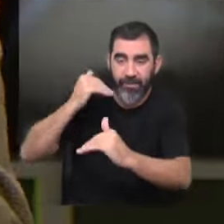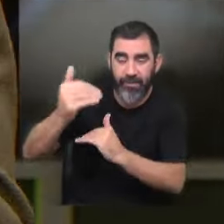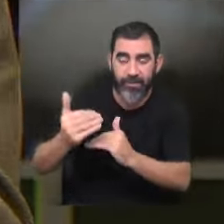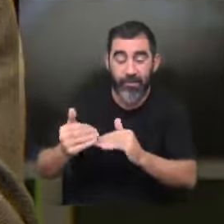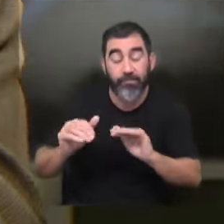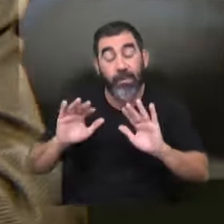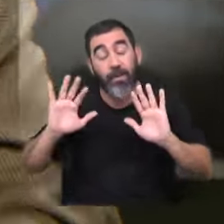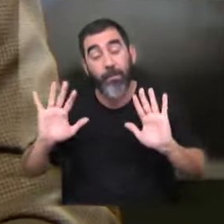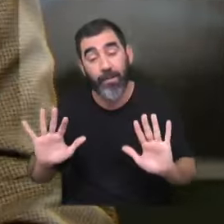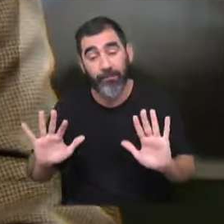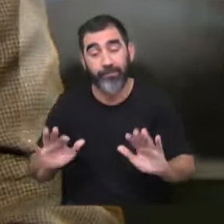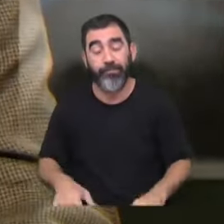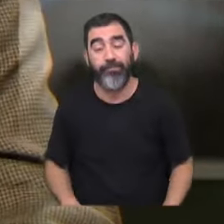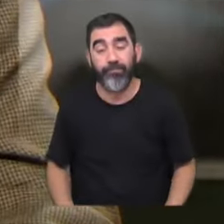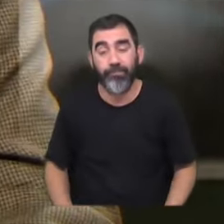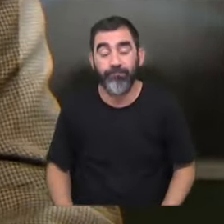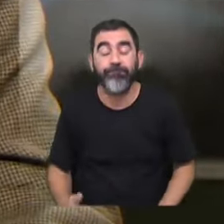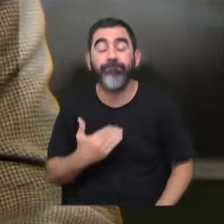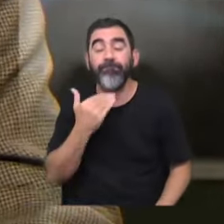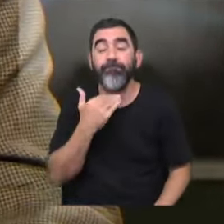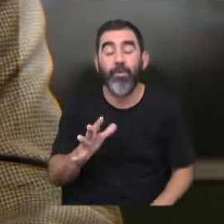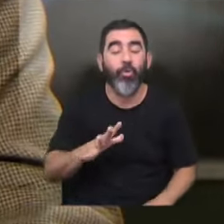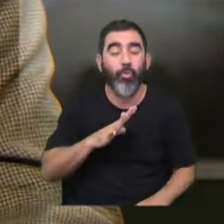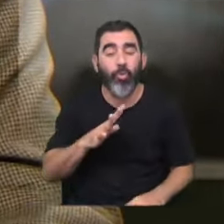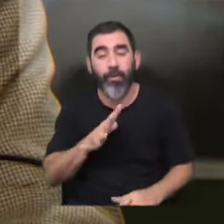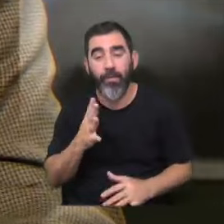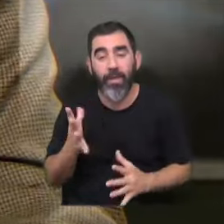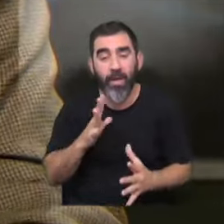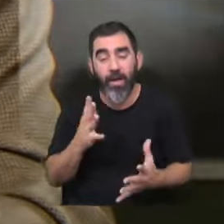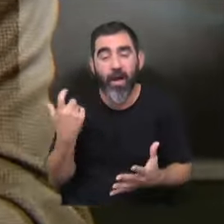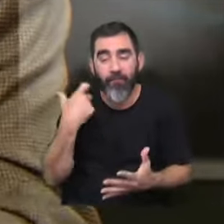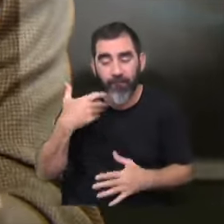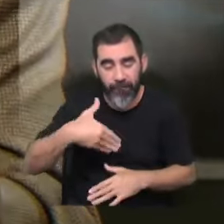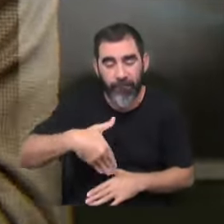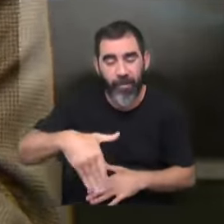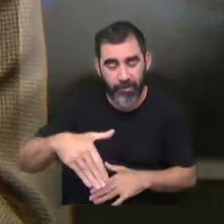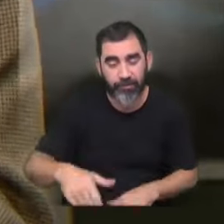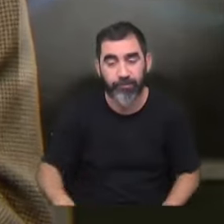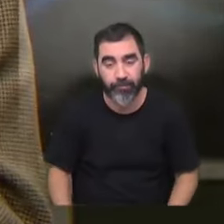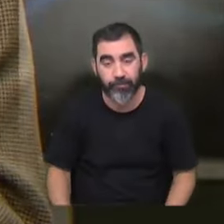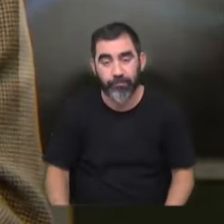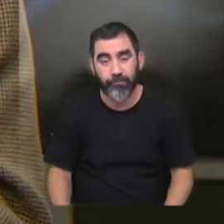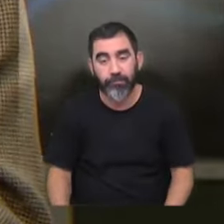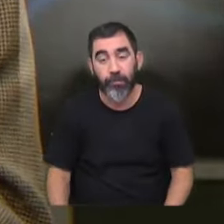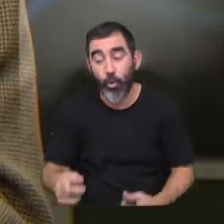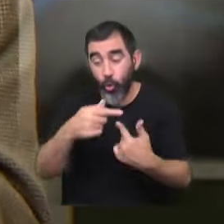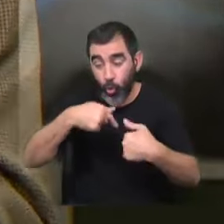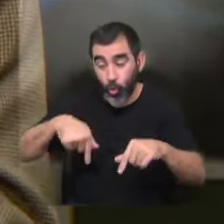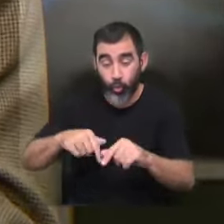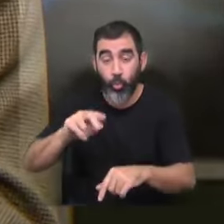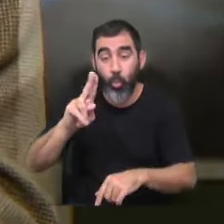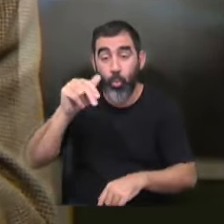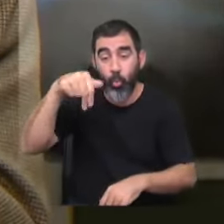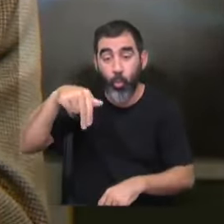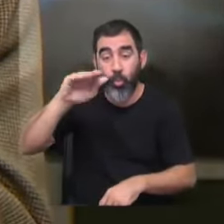capaz que, no sé, sí, estamos todavía tenemos una tarea pendiente. Y como decís, desde UNESCO trabajamos en el derecho a